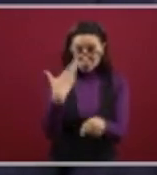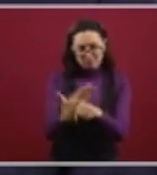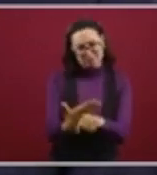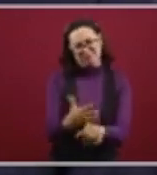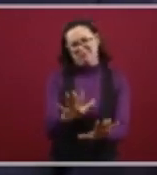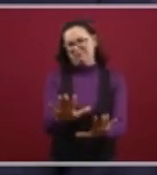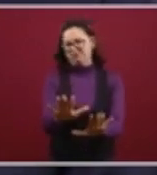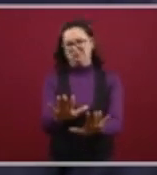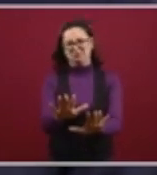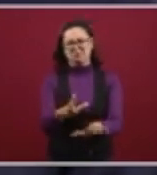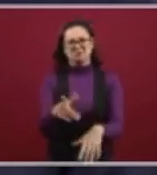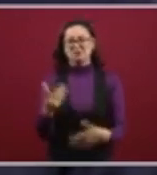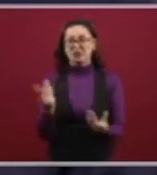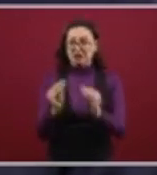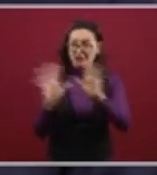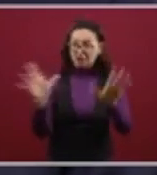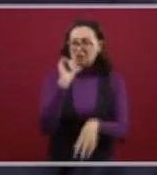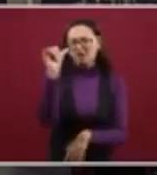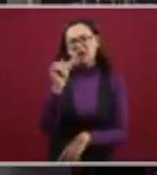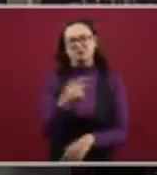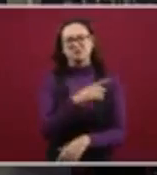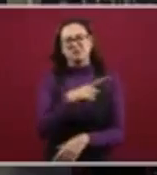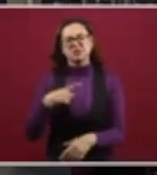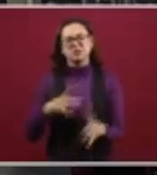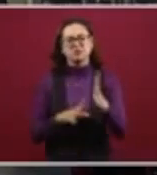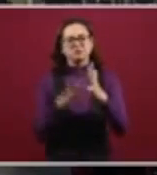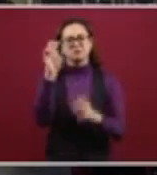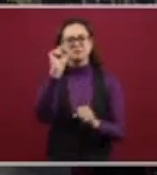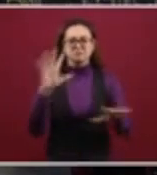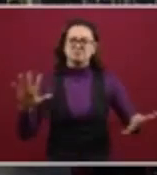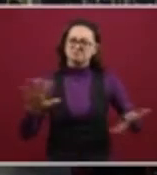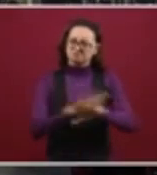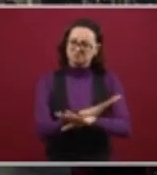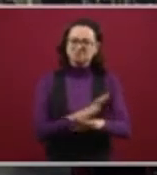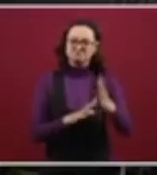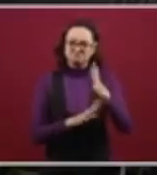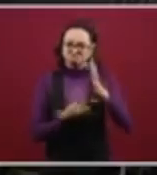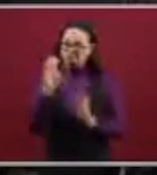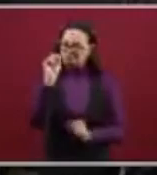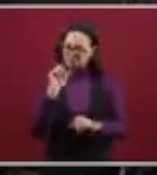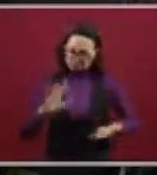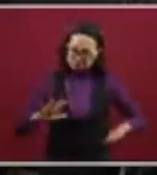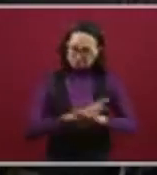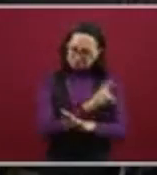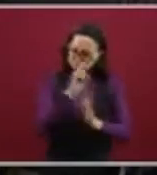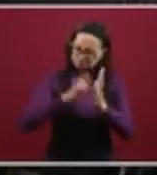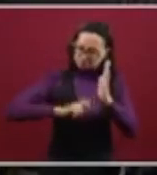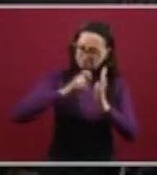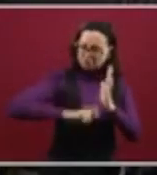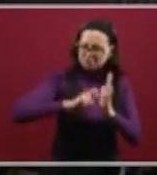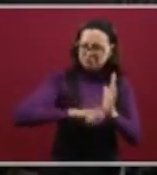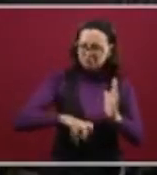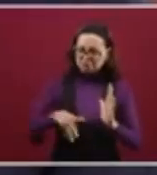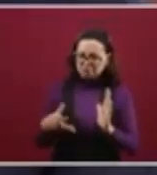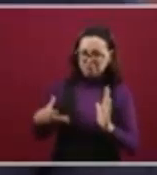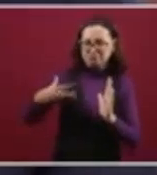reforma constitucional. Es que precisamente el presidente ministro… Pero no